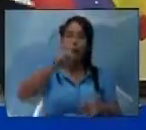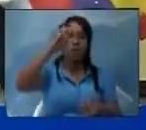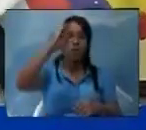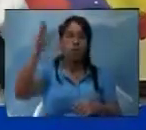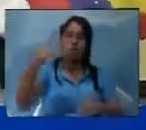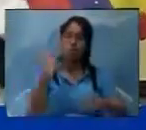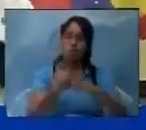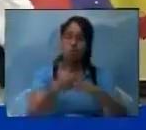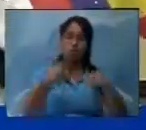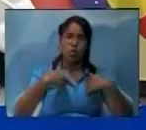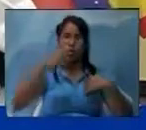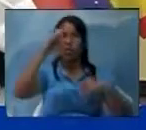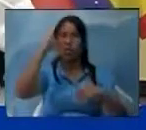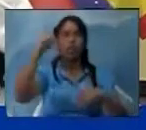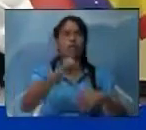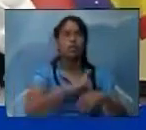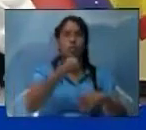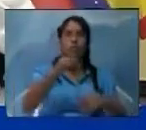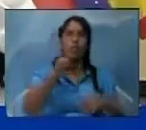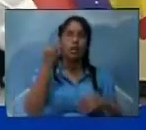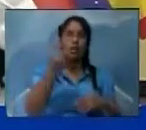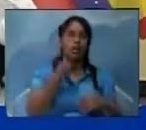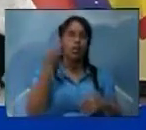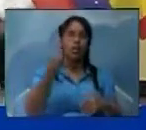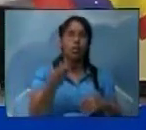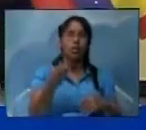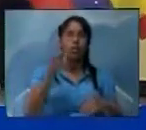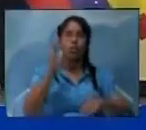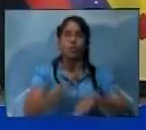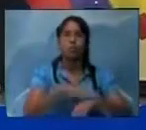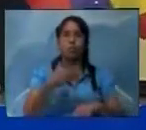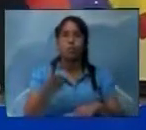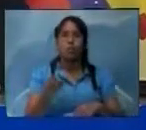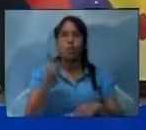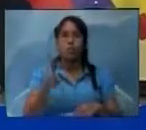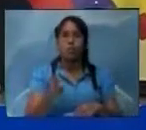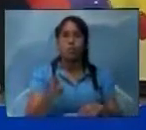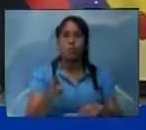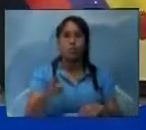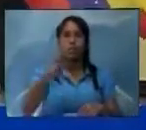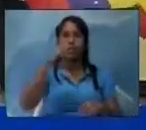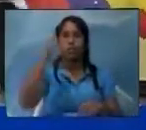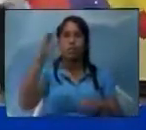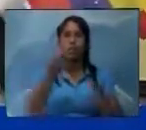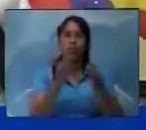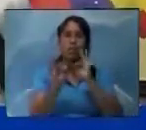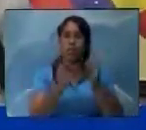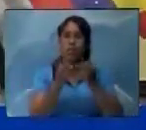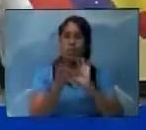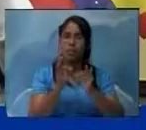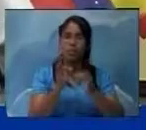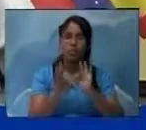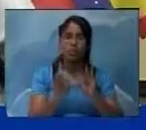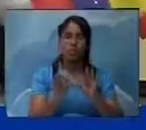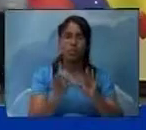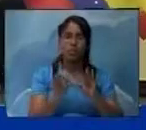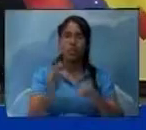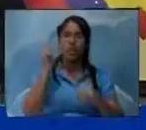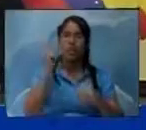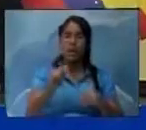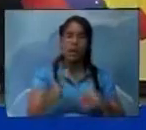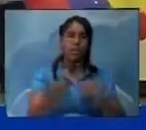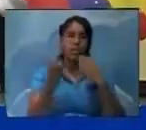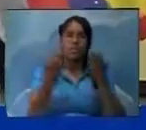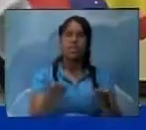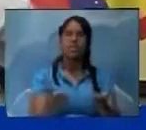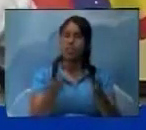Dios como el Dios de Daniel, porque él te dio la interpretación, él te